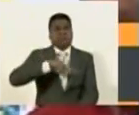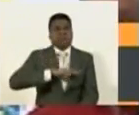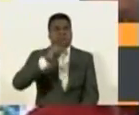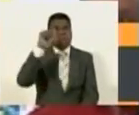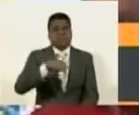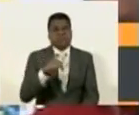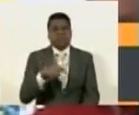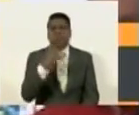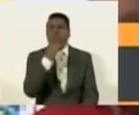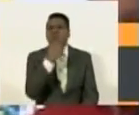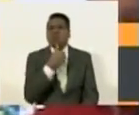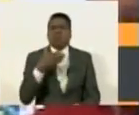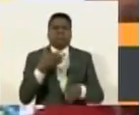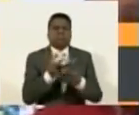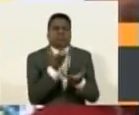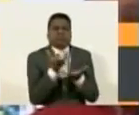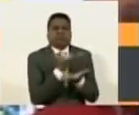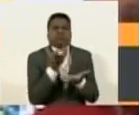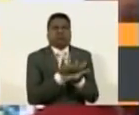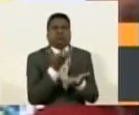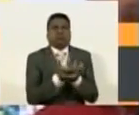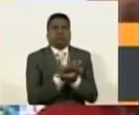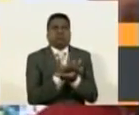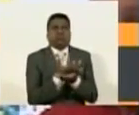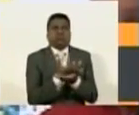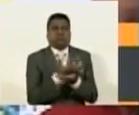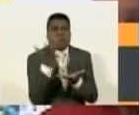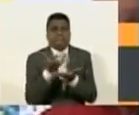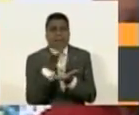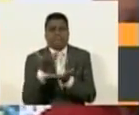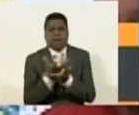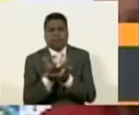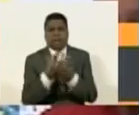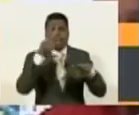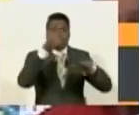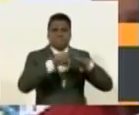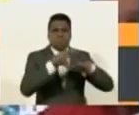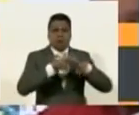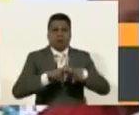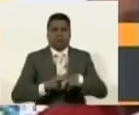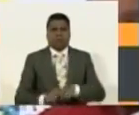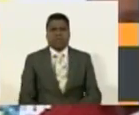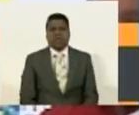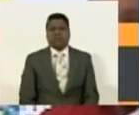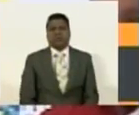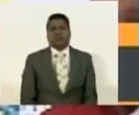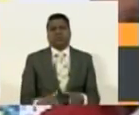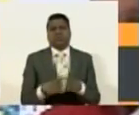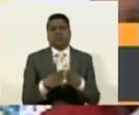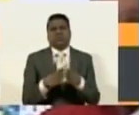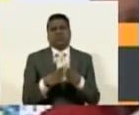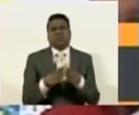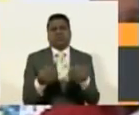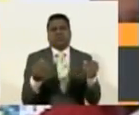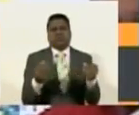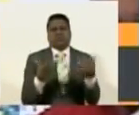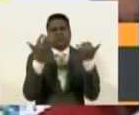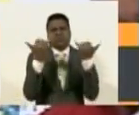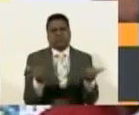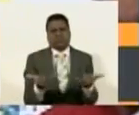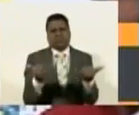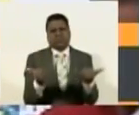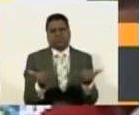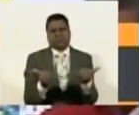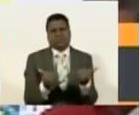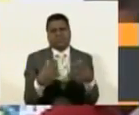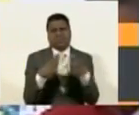no tengo leña, no hemos cocinado, estoy quemando los muebles, pero no te rindas. Y el comandante Chávez era el muro de contención. Hoy Nicolás Maduro